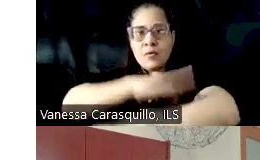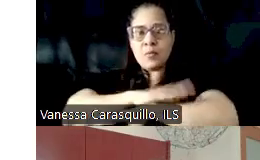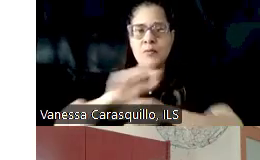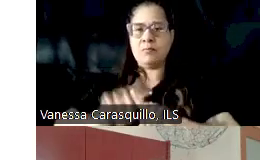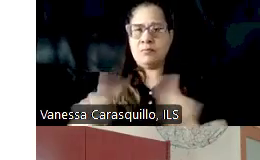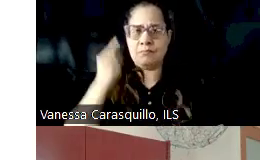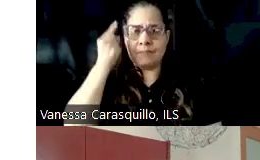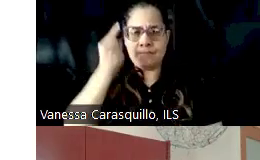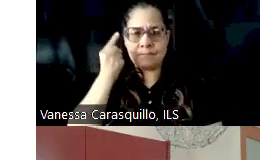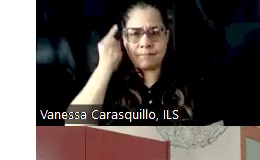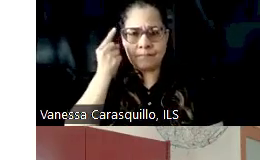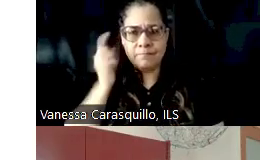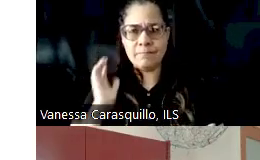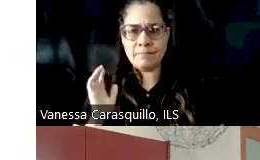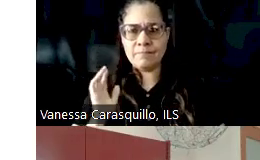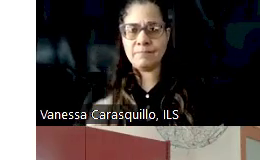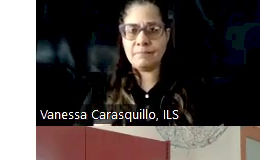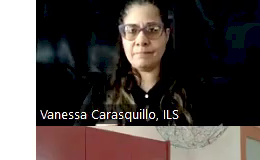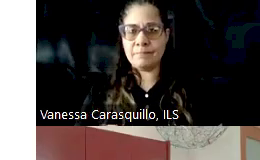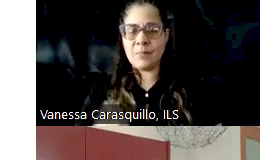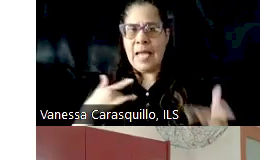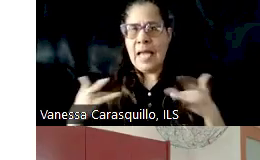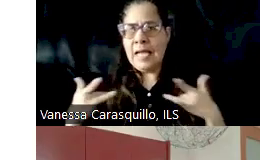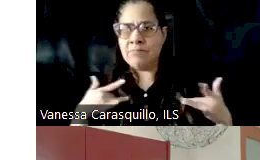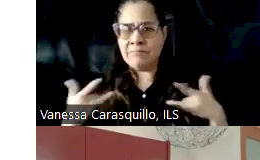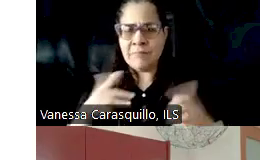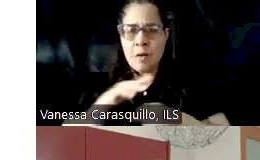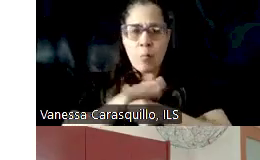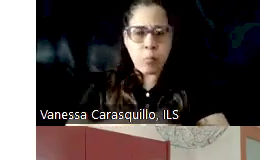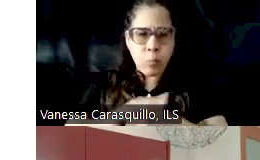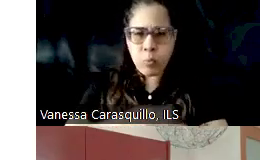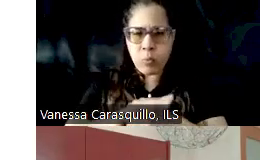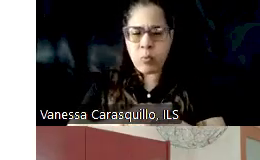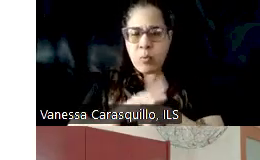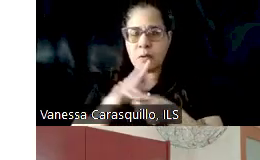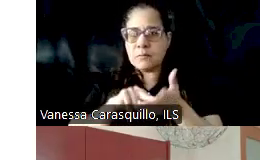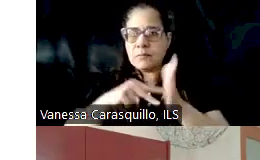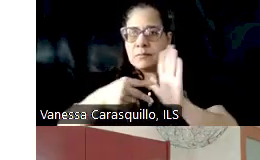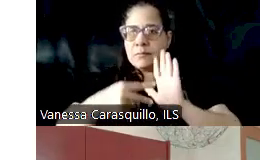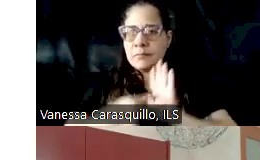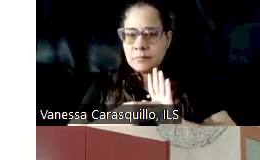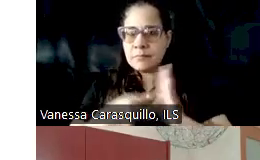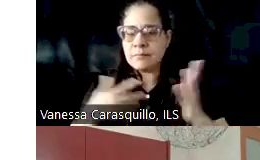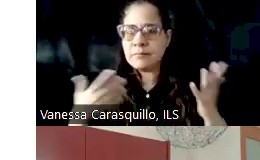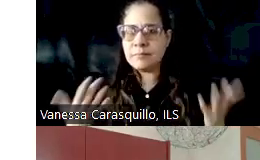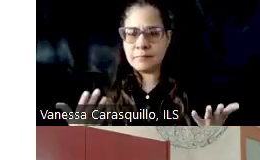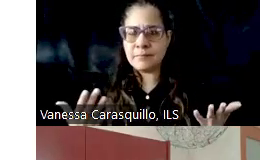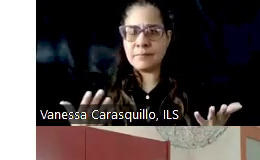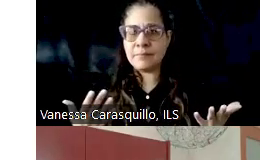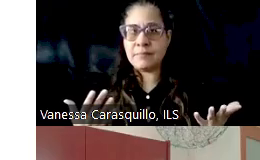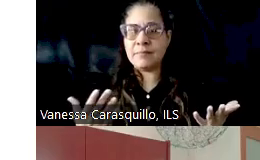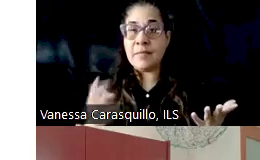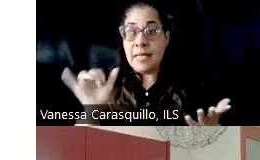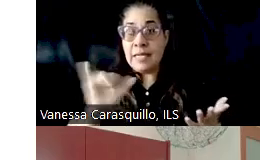momento, ¿qué es la ansiedad? Desde el punto de vista fisiológico, la ansiedad no es otra cosa que la alarma